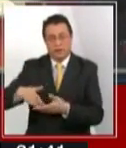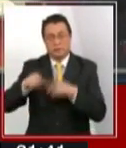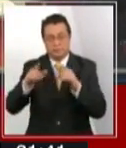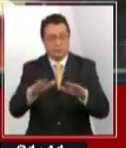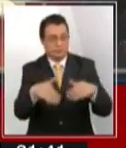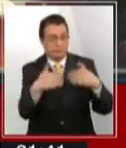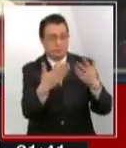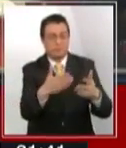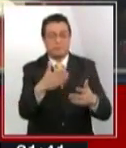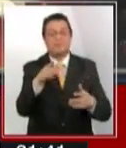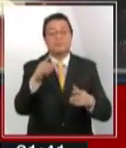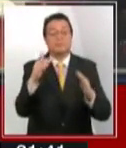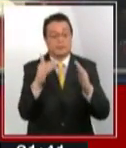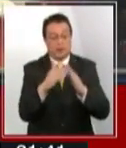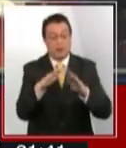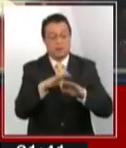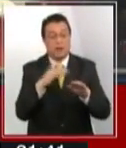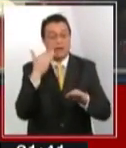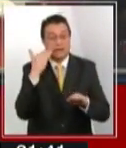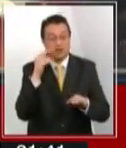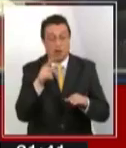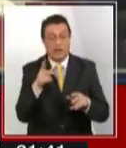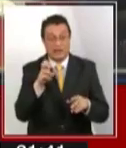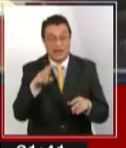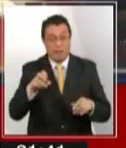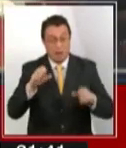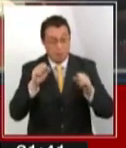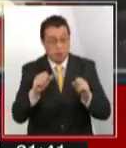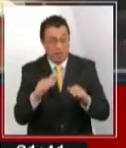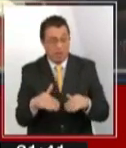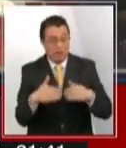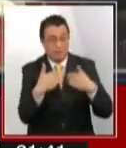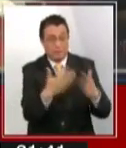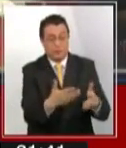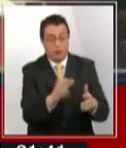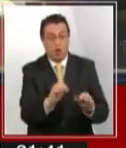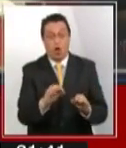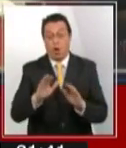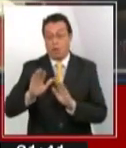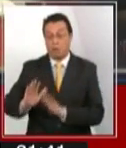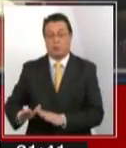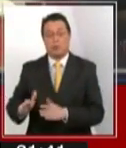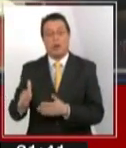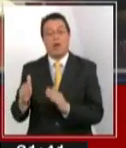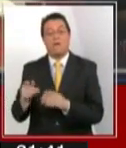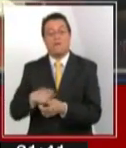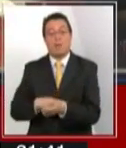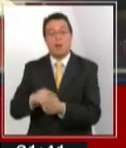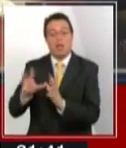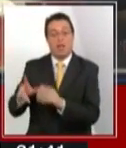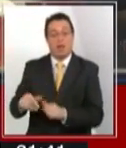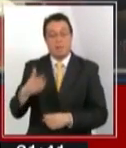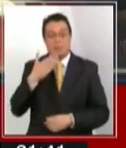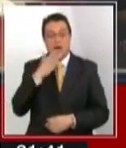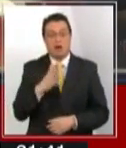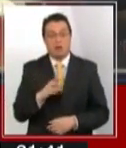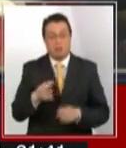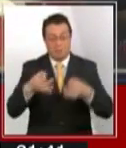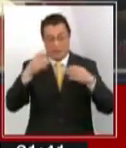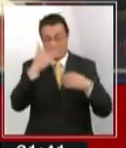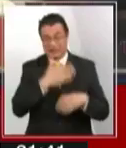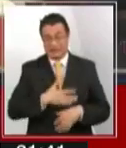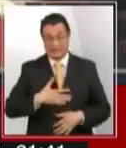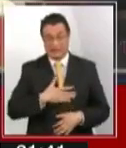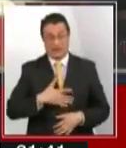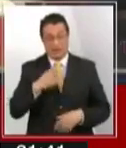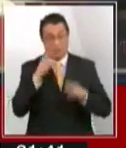las condiciones en que es recibido que se quede en esa familia? ¿Está más seguro? ¿Se pueden sentir tranquilos